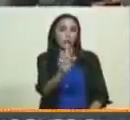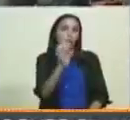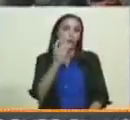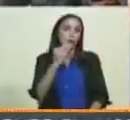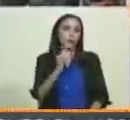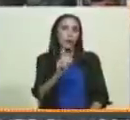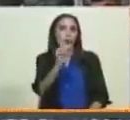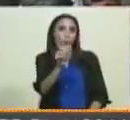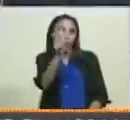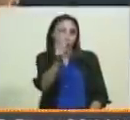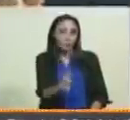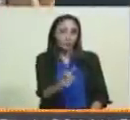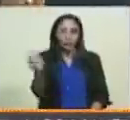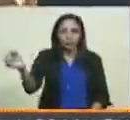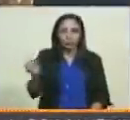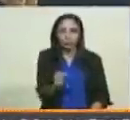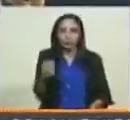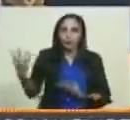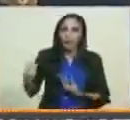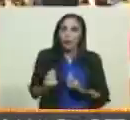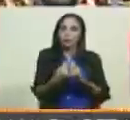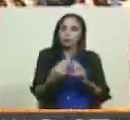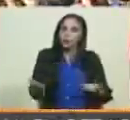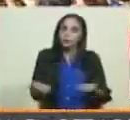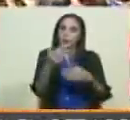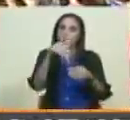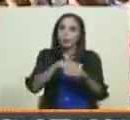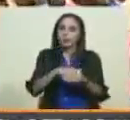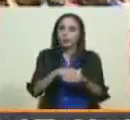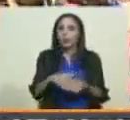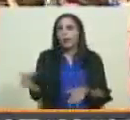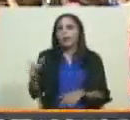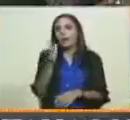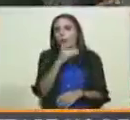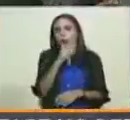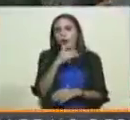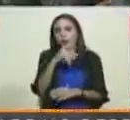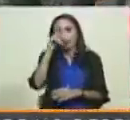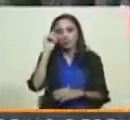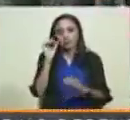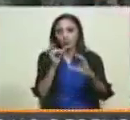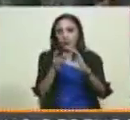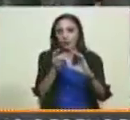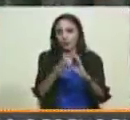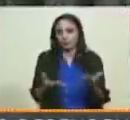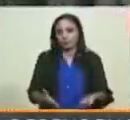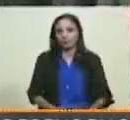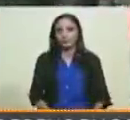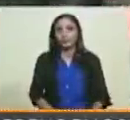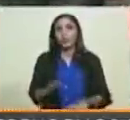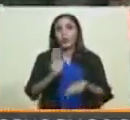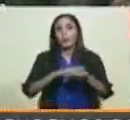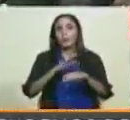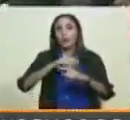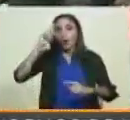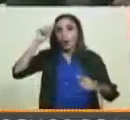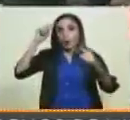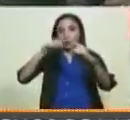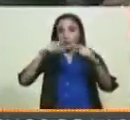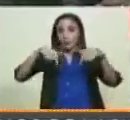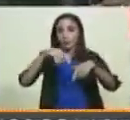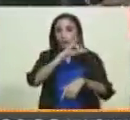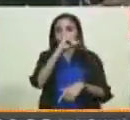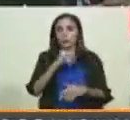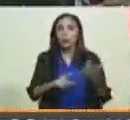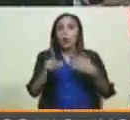a uno por lo menos a buscar para llevarlo a votar. Porque la meta del Estado Zulia es sacar 1 millón